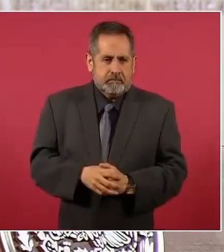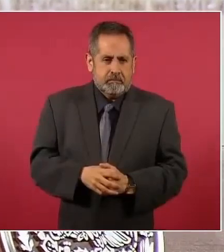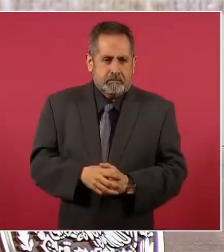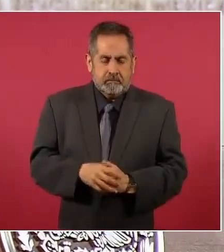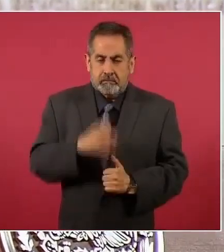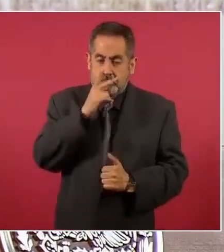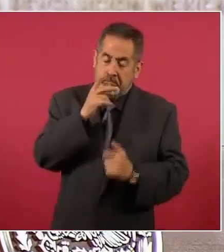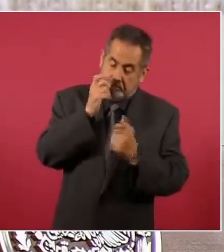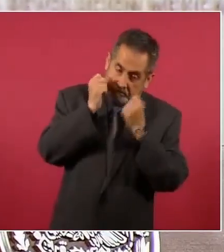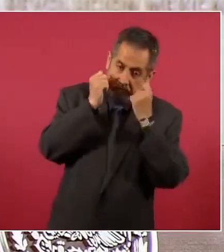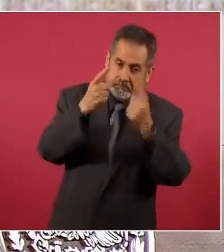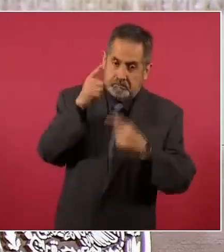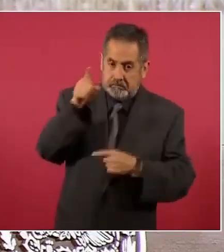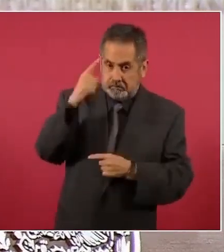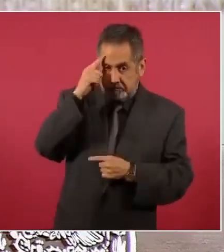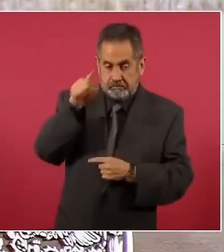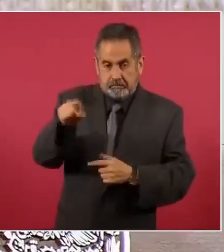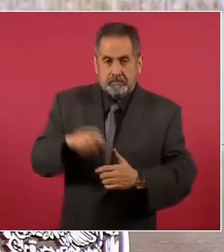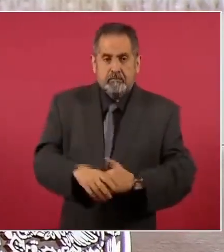le admira mucho.